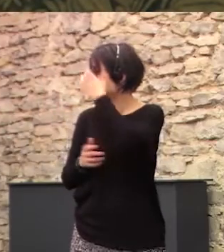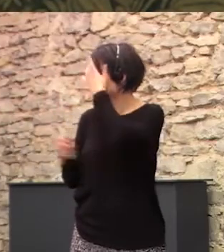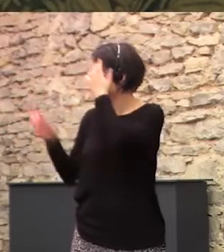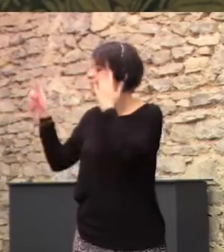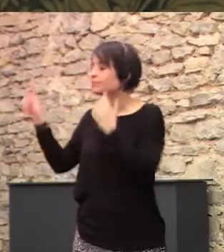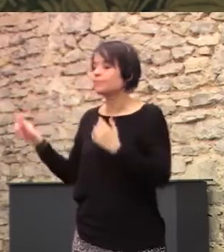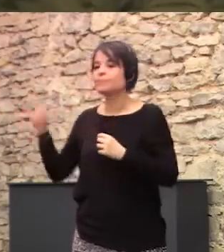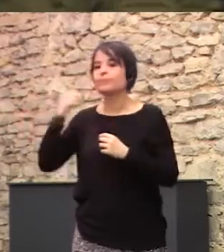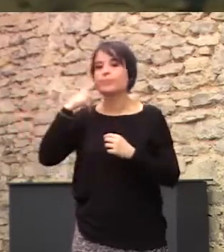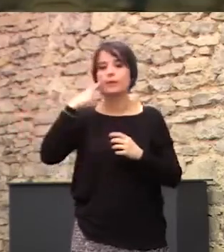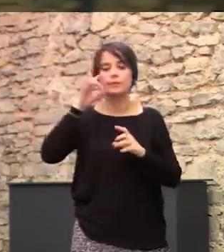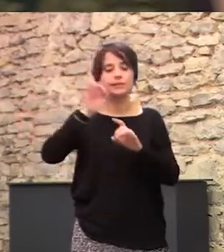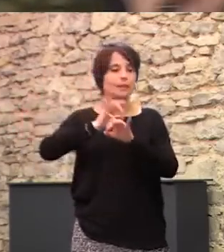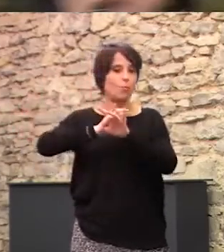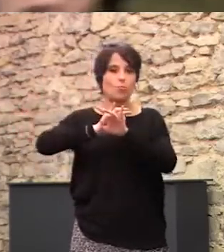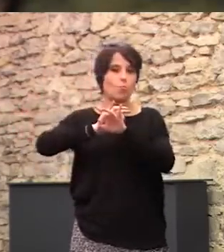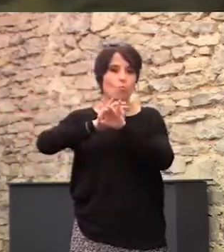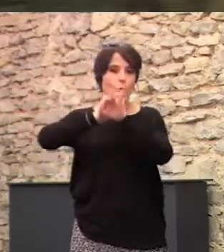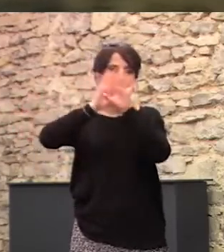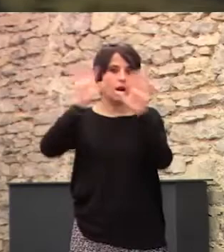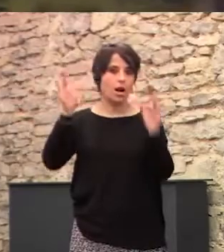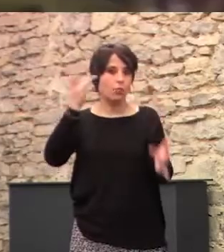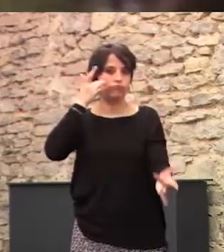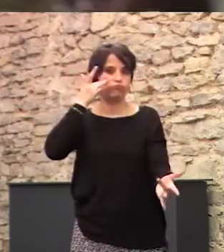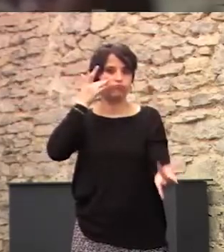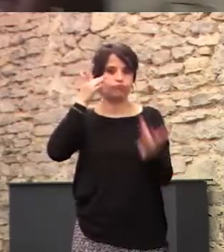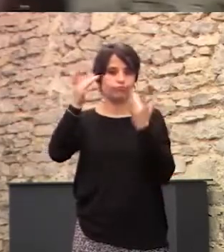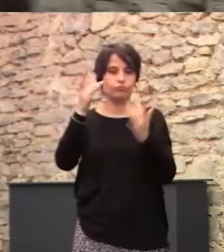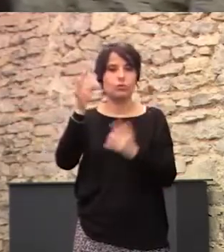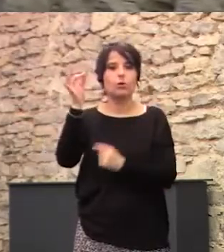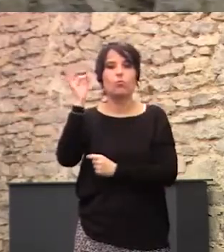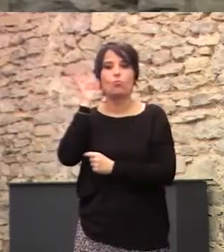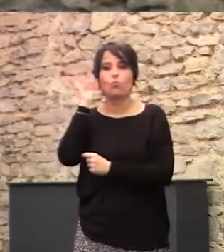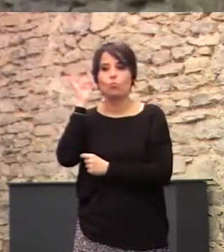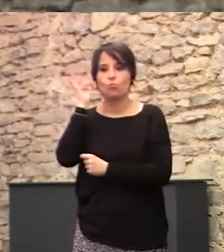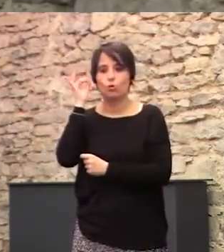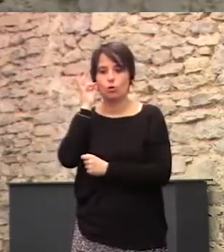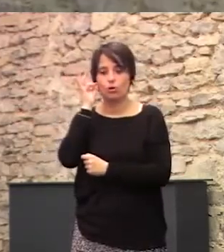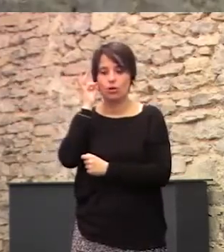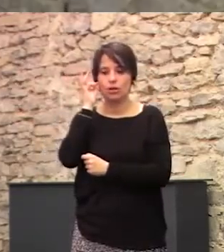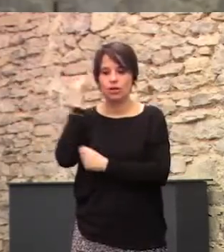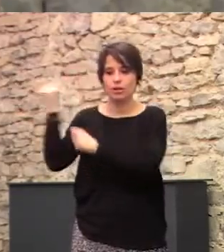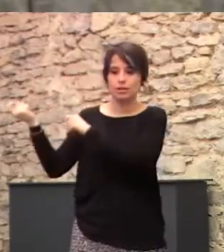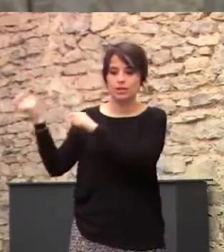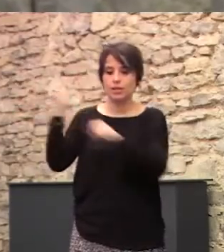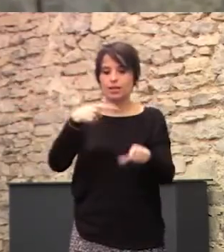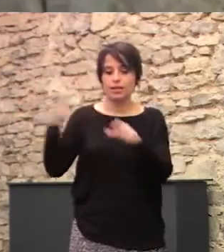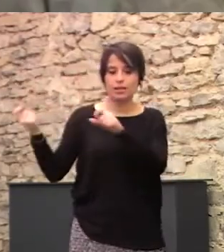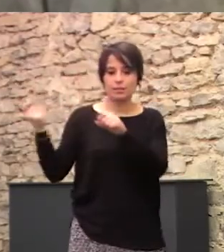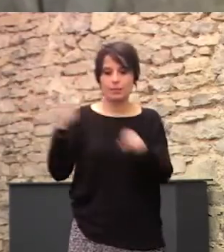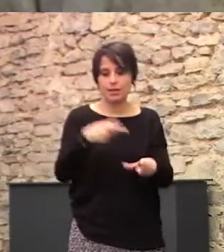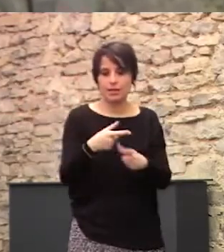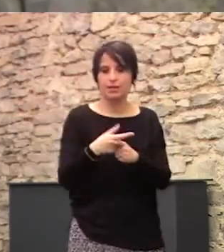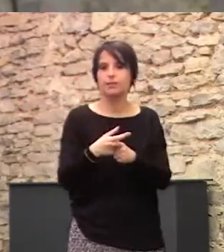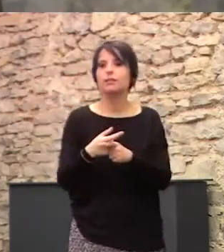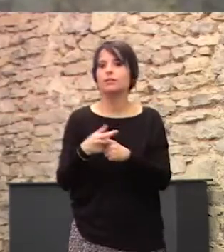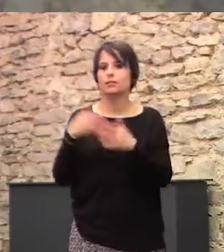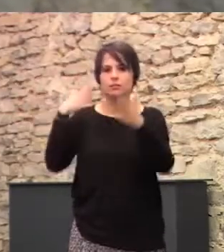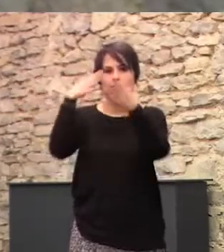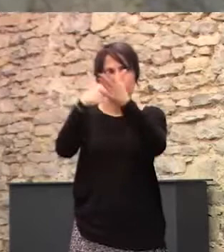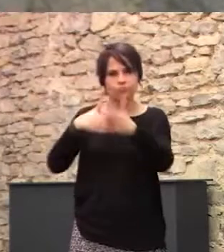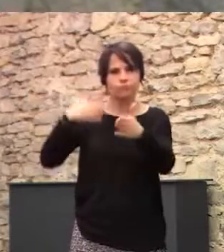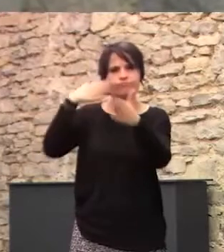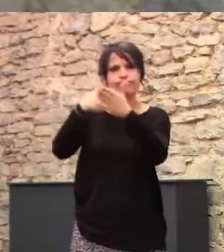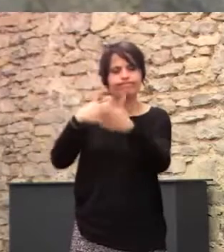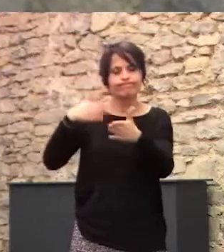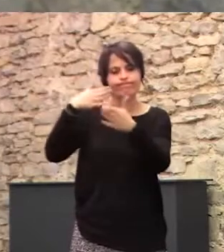y muy notable que las mujeres inmigrantes, digamos, en general, tienen dificultades para